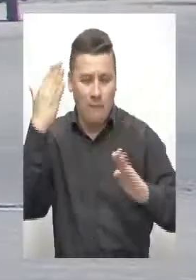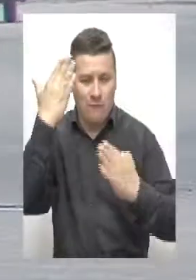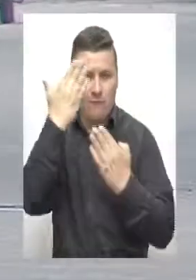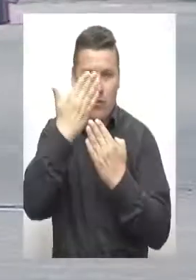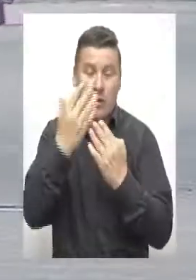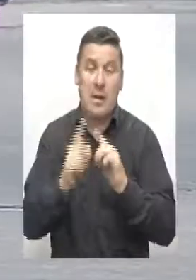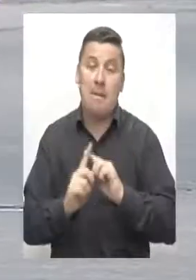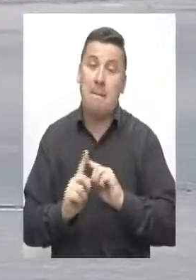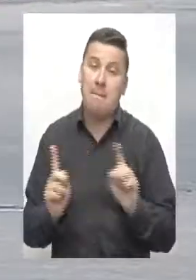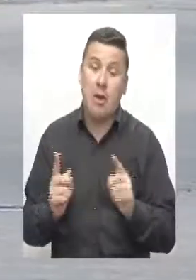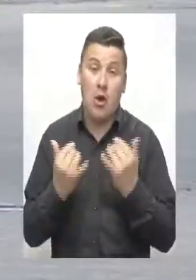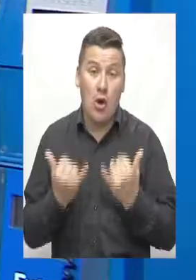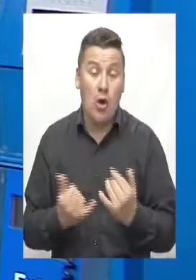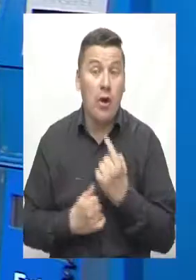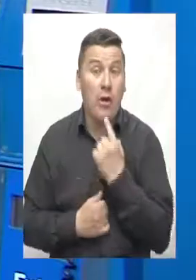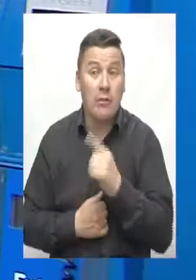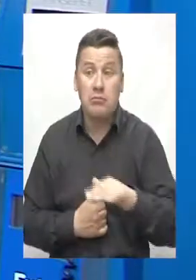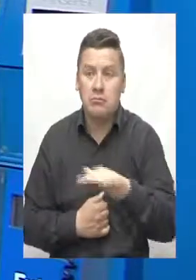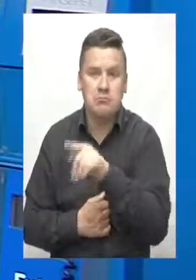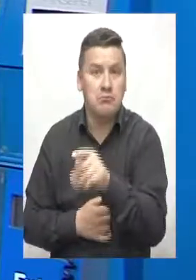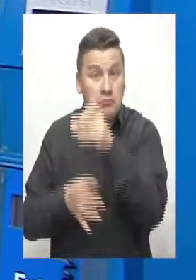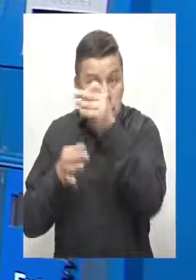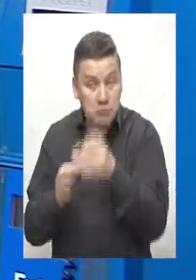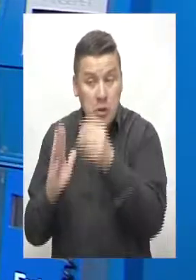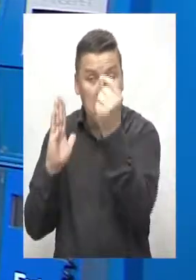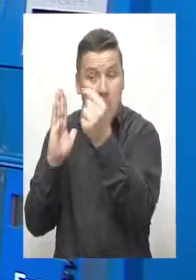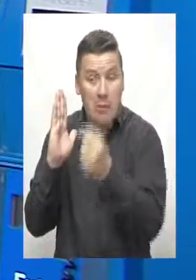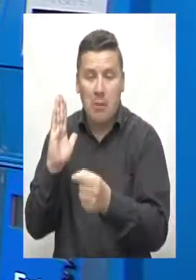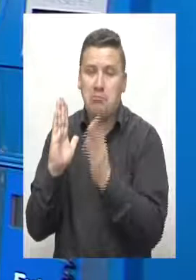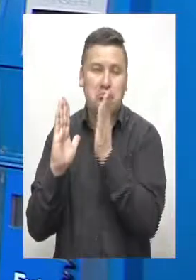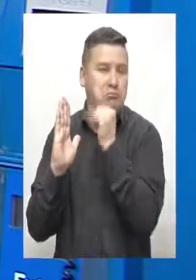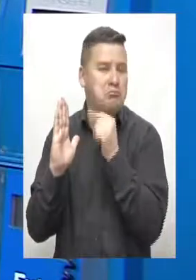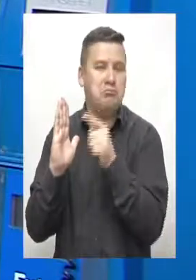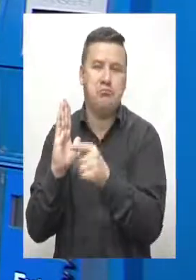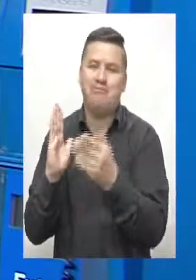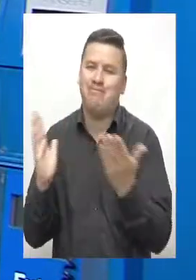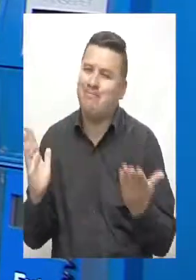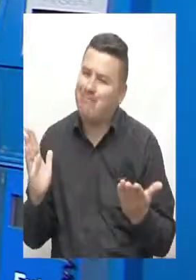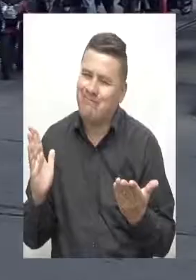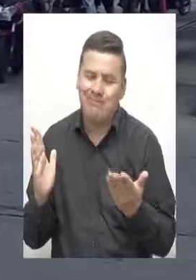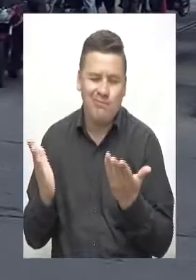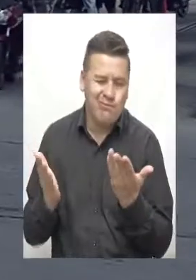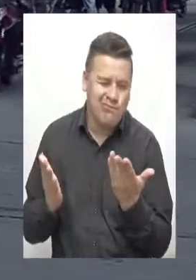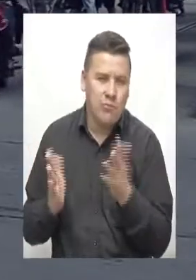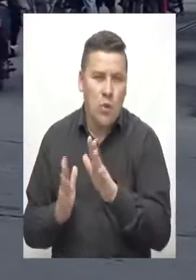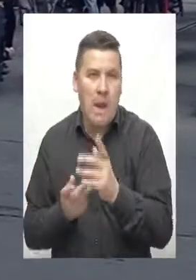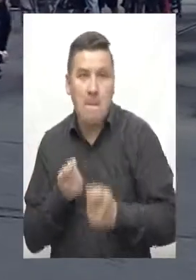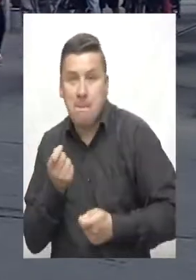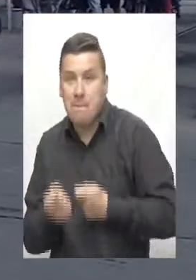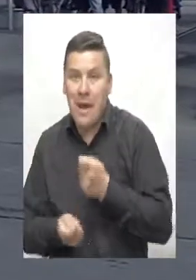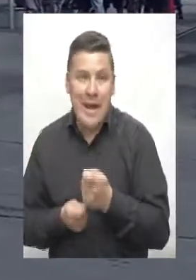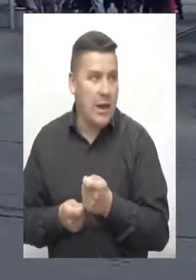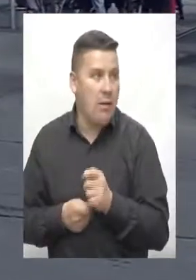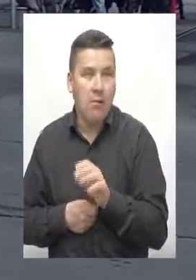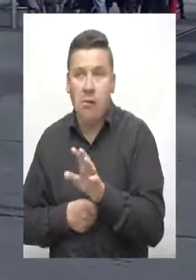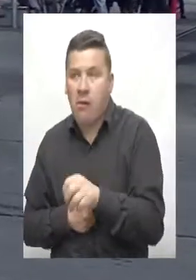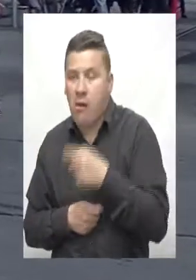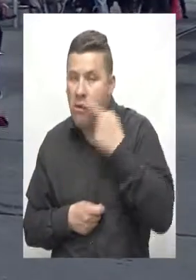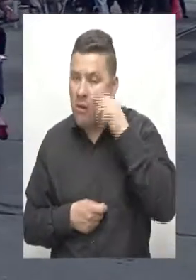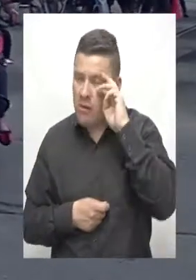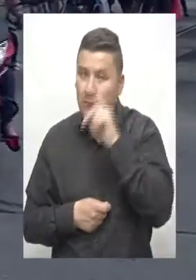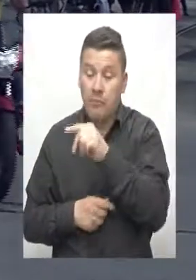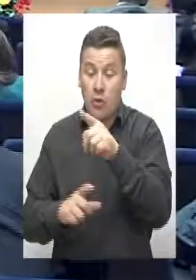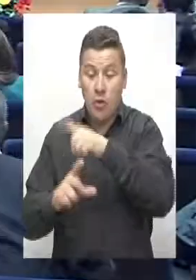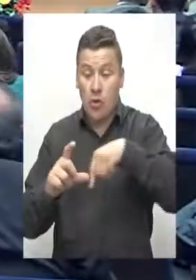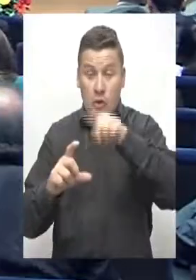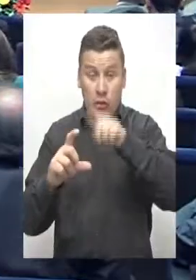en zonas de frontera sin embargo hoy dicho beneficio no cumple esos propósitos y parece haberse convertido en un negocio para